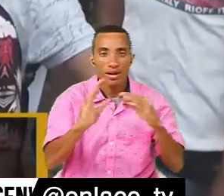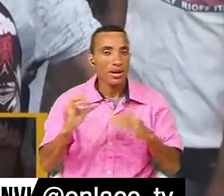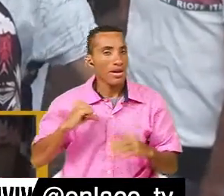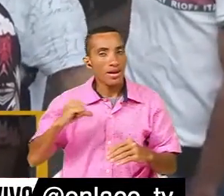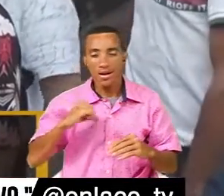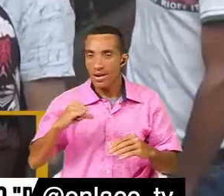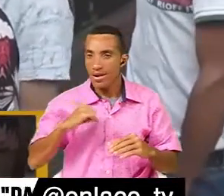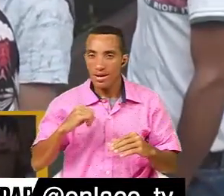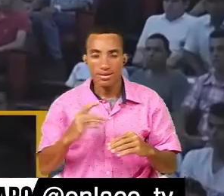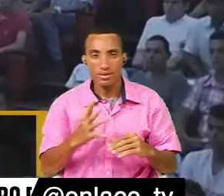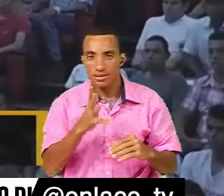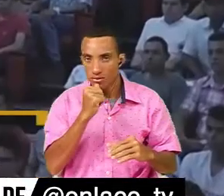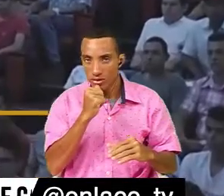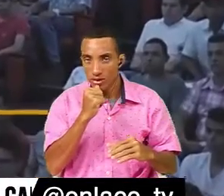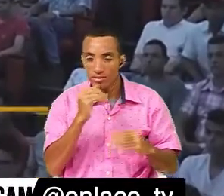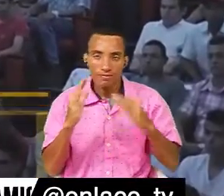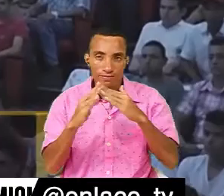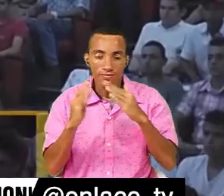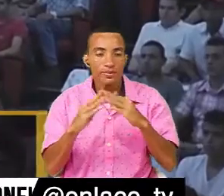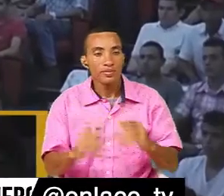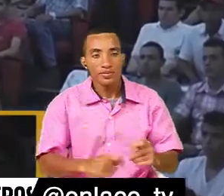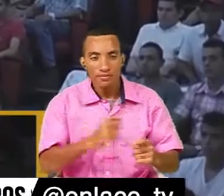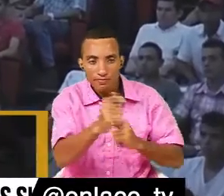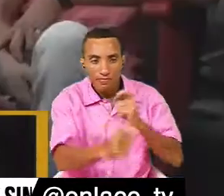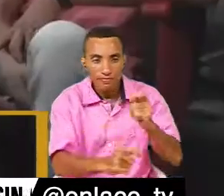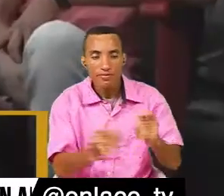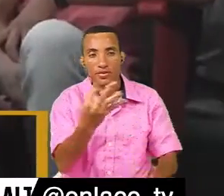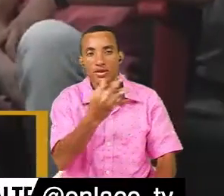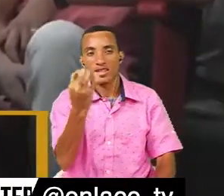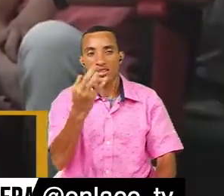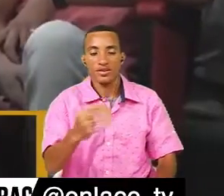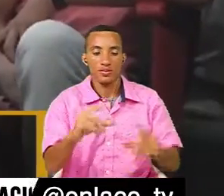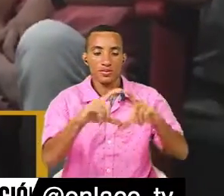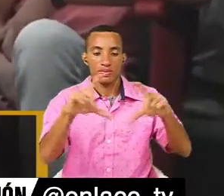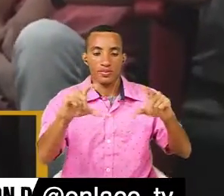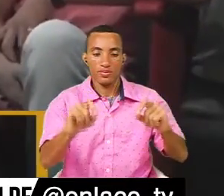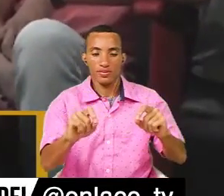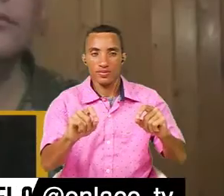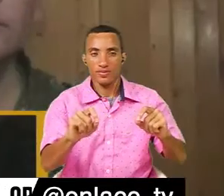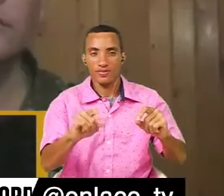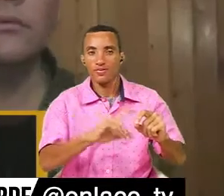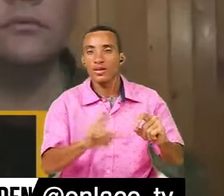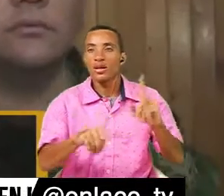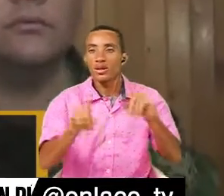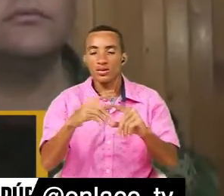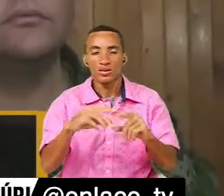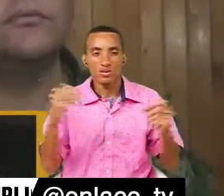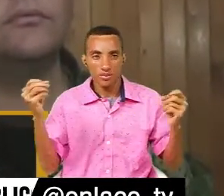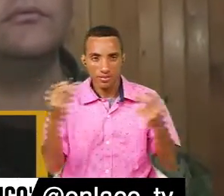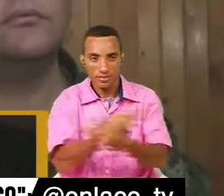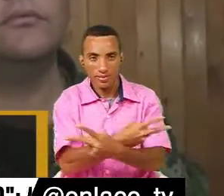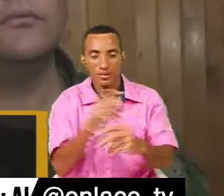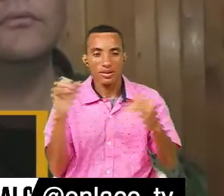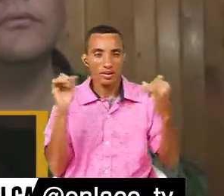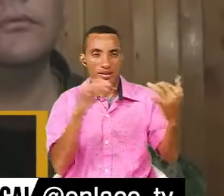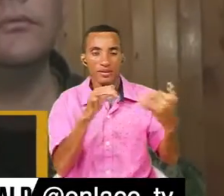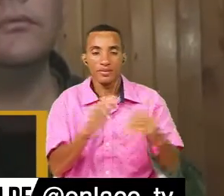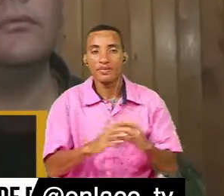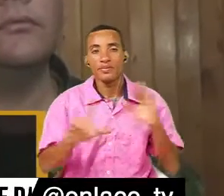entregó 300 libretas militares a igual número de jóvenes desplazados víctimas del conflicto armado. De la ley 1448